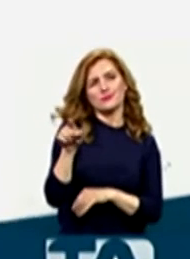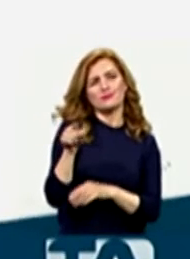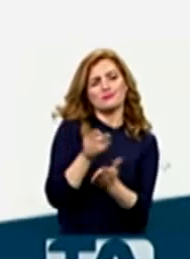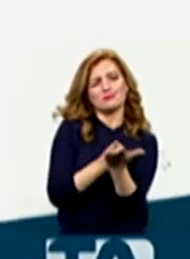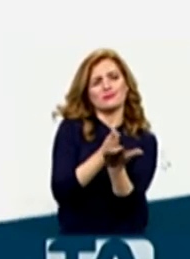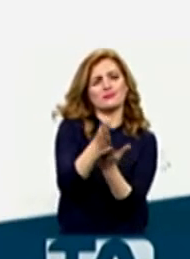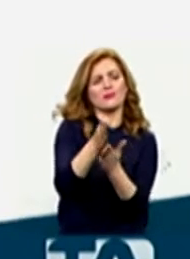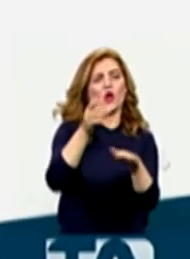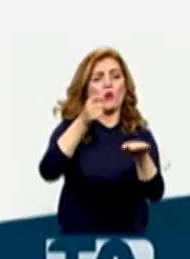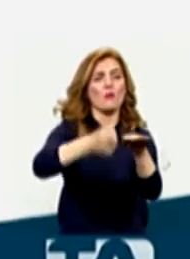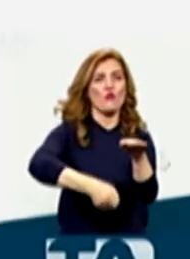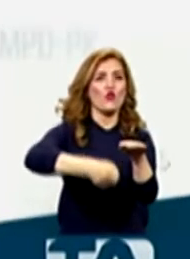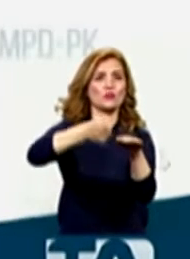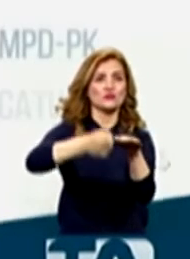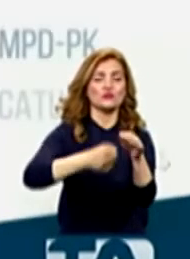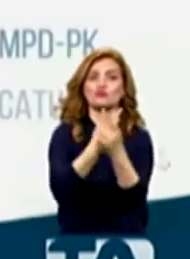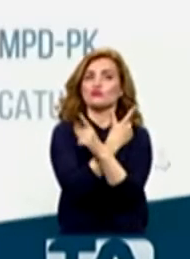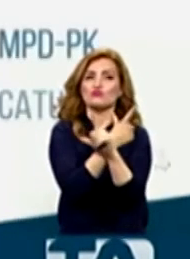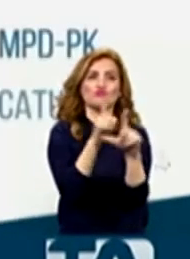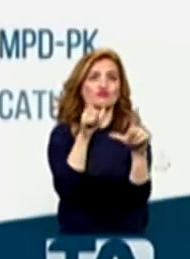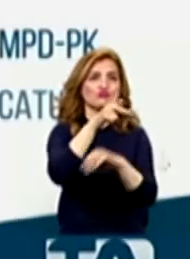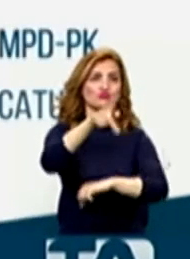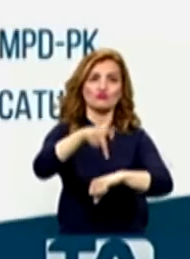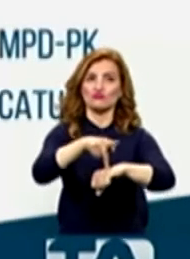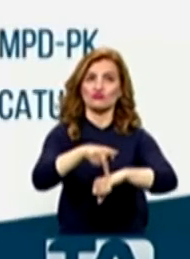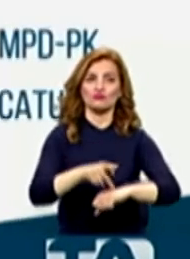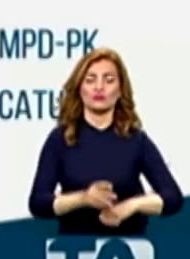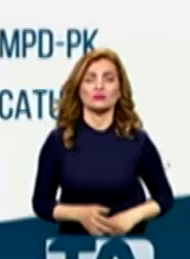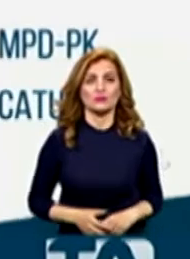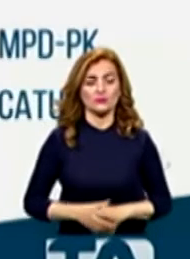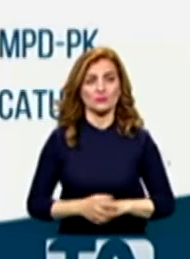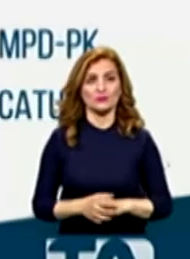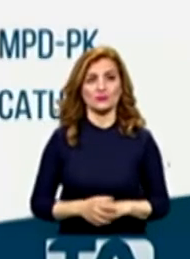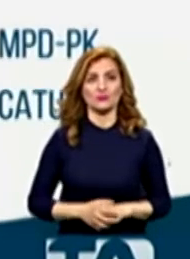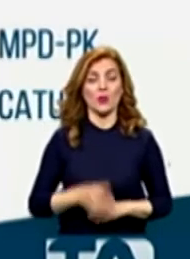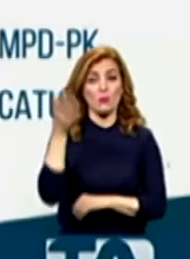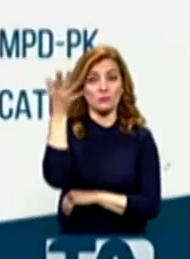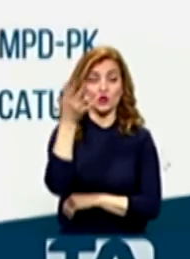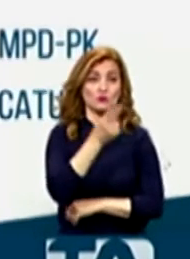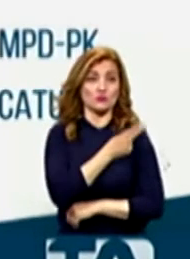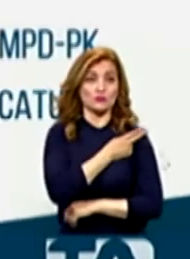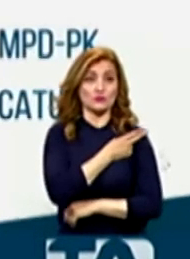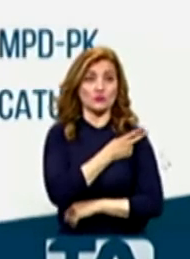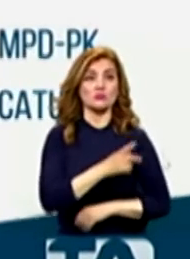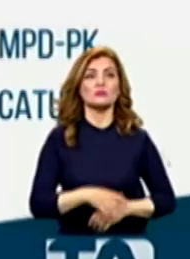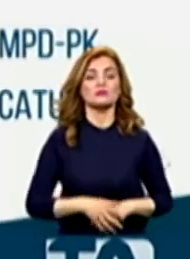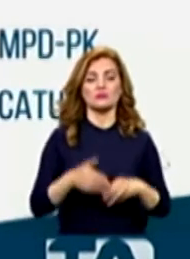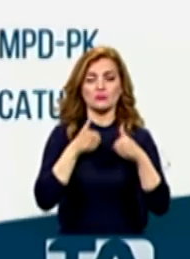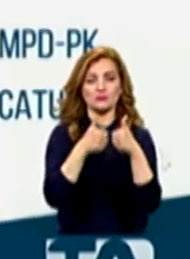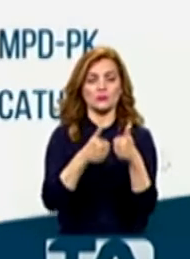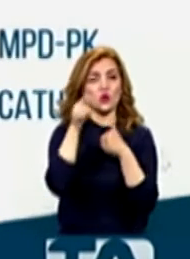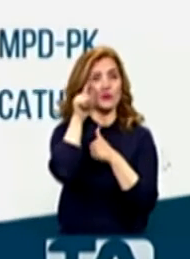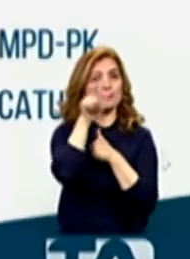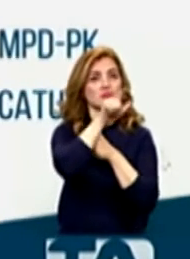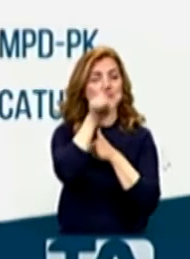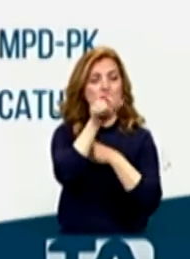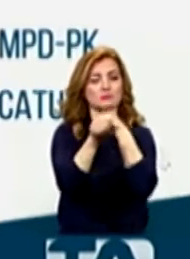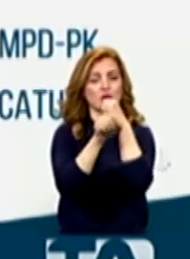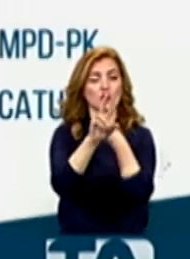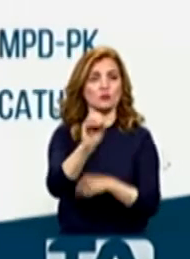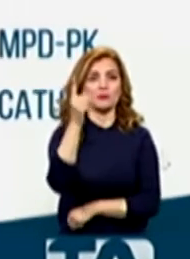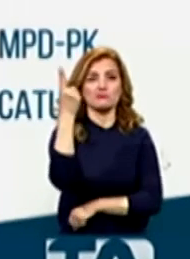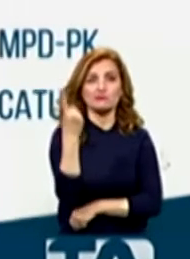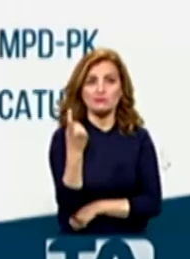trayectoria de abogado en libre ejercicio profesional. Además ha sido docente universitario, fue candidato fiscal en